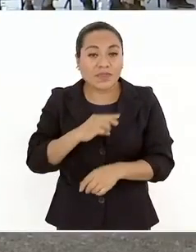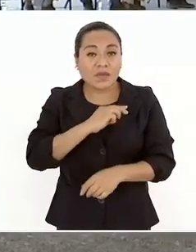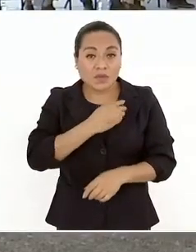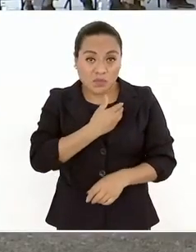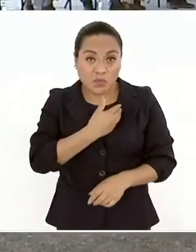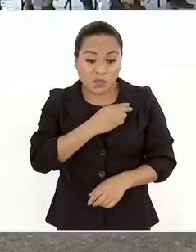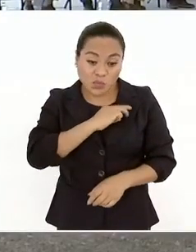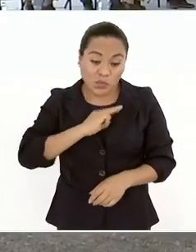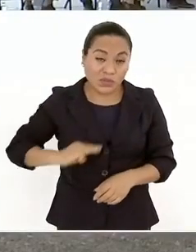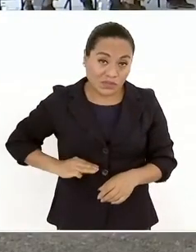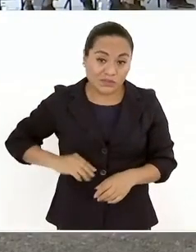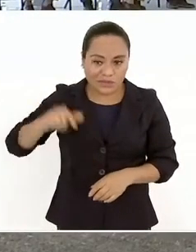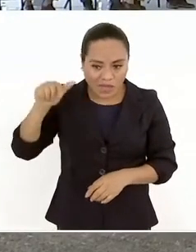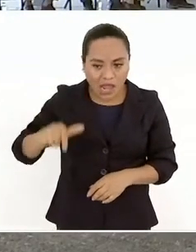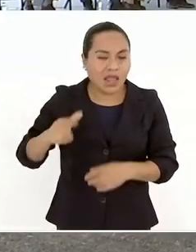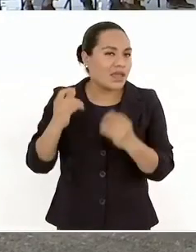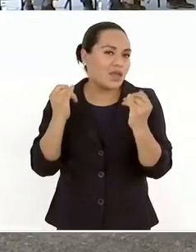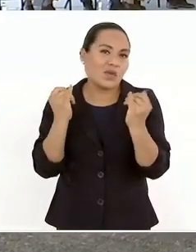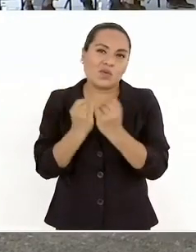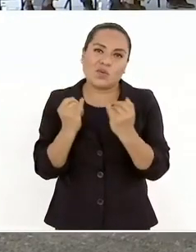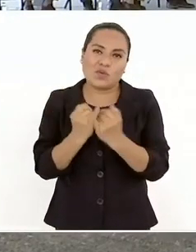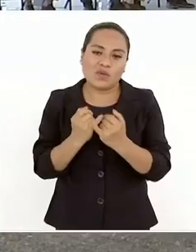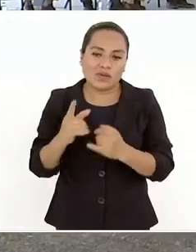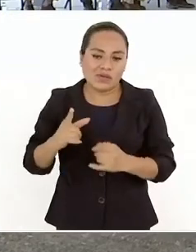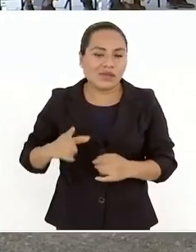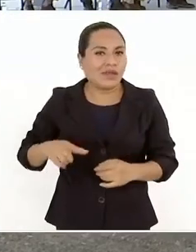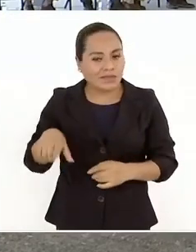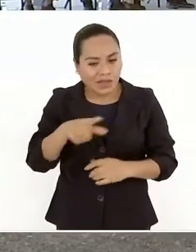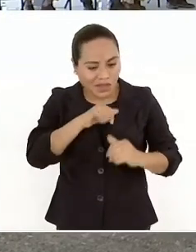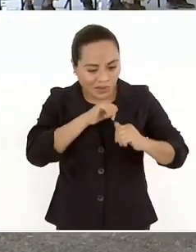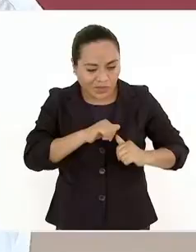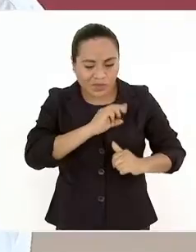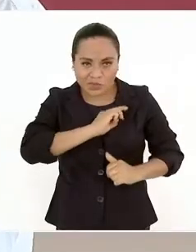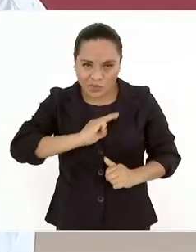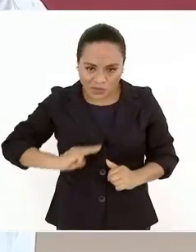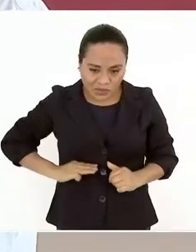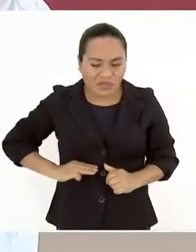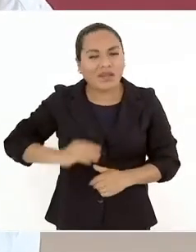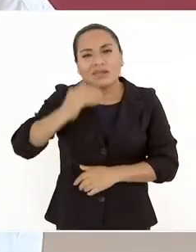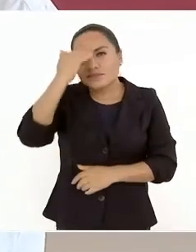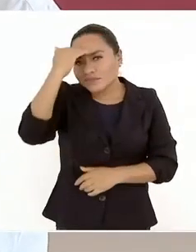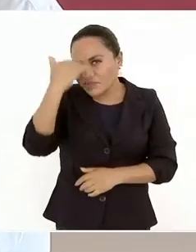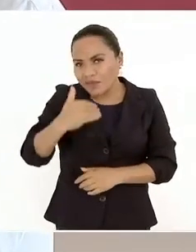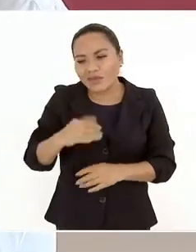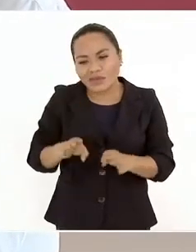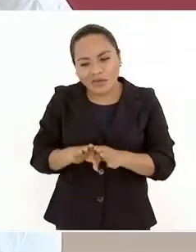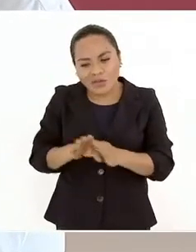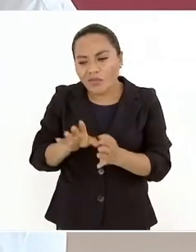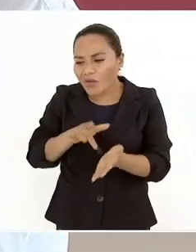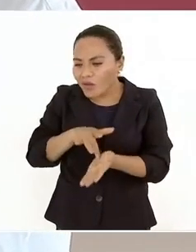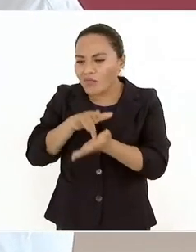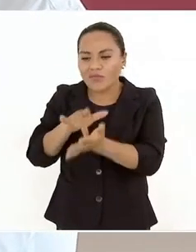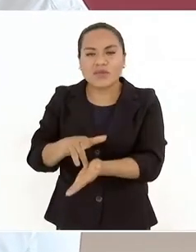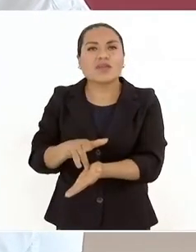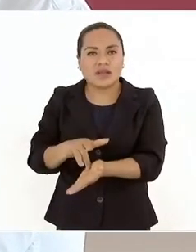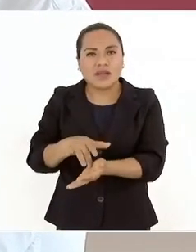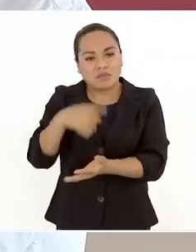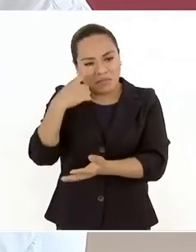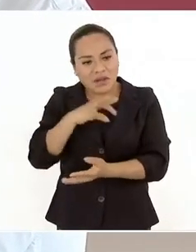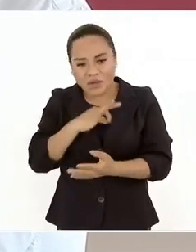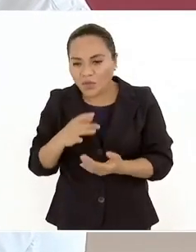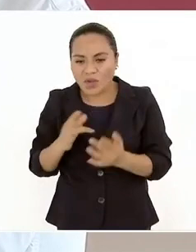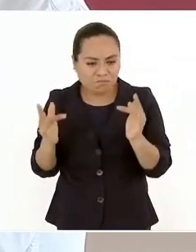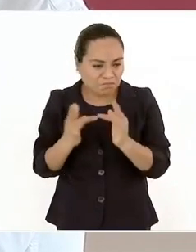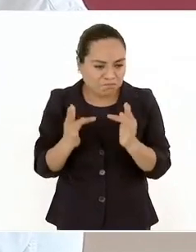hay que reconocer el apoyo que ha dado el gobierno municipal para facilitar todos estos trabajos, y también